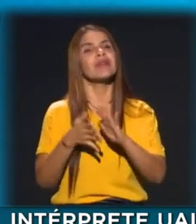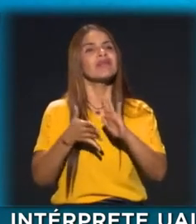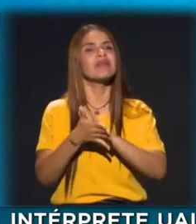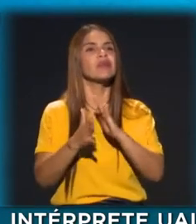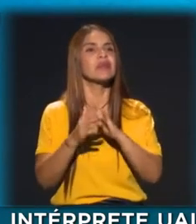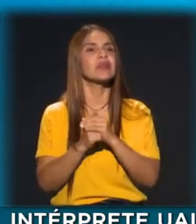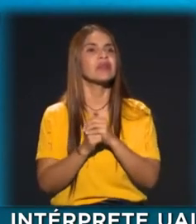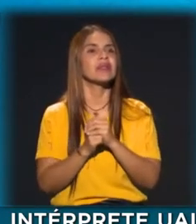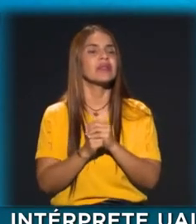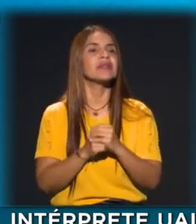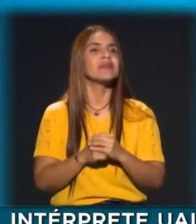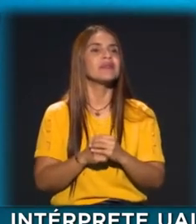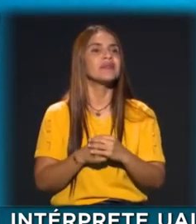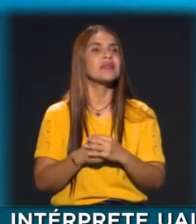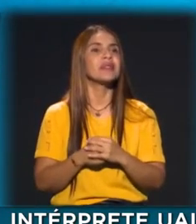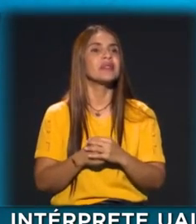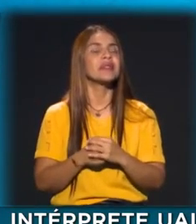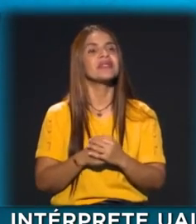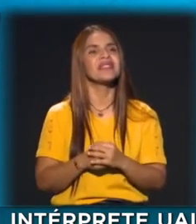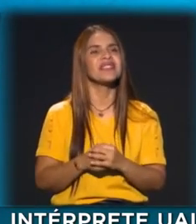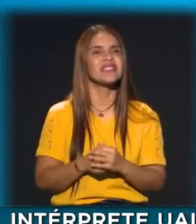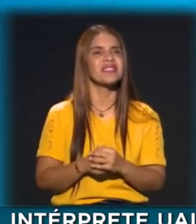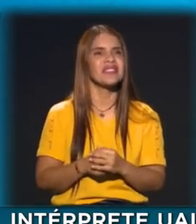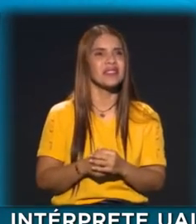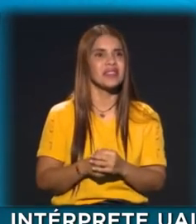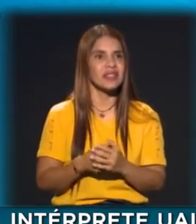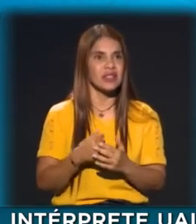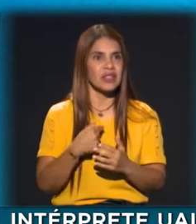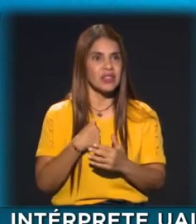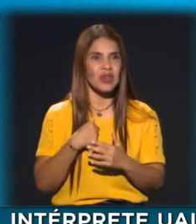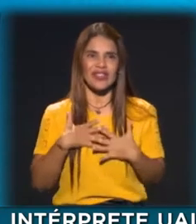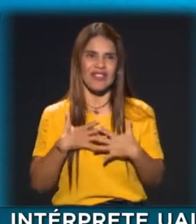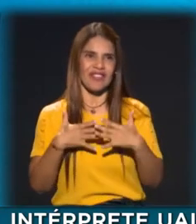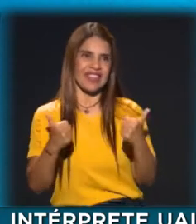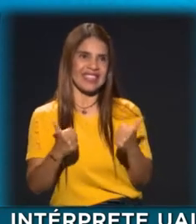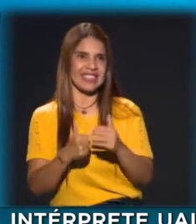contando. Hola, profe Lil. Le vengo a decir lo que ya. Profe Lil.